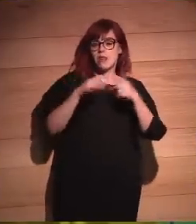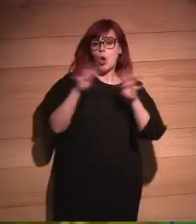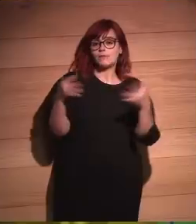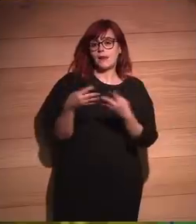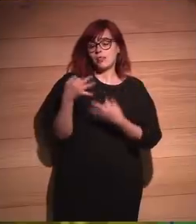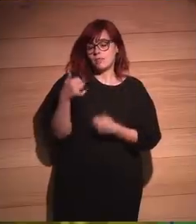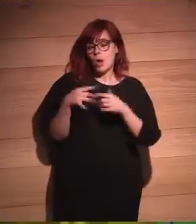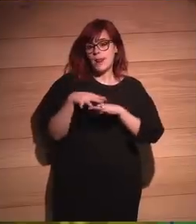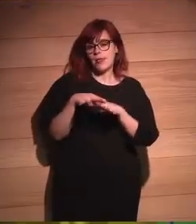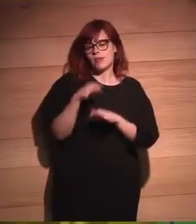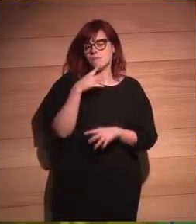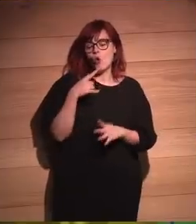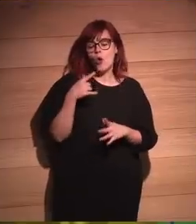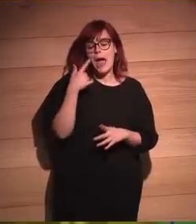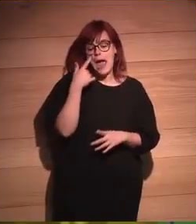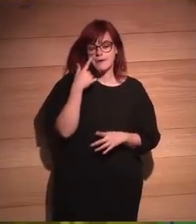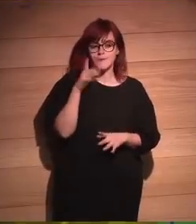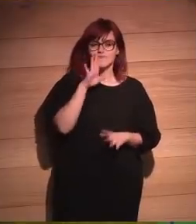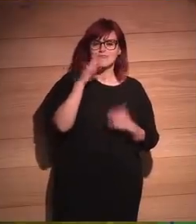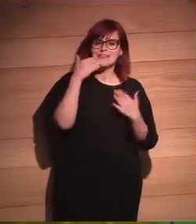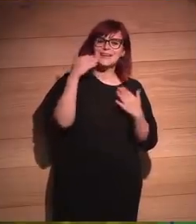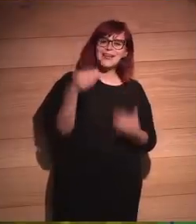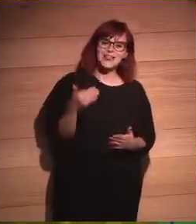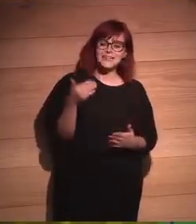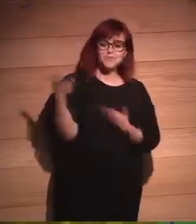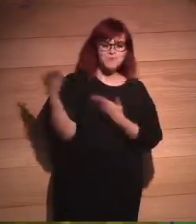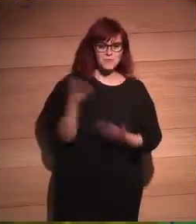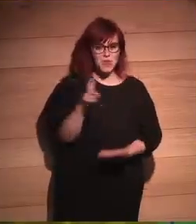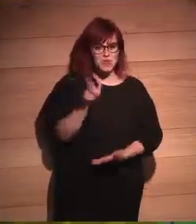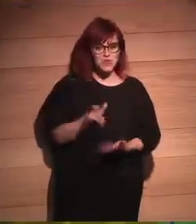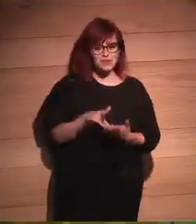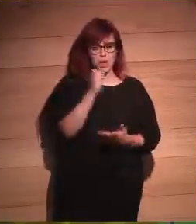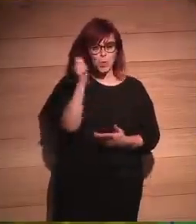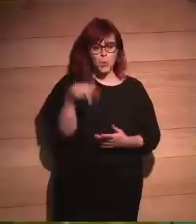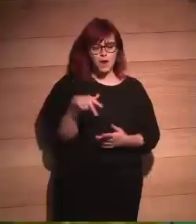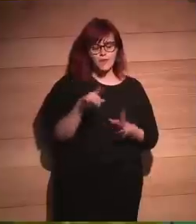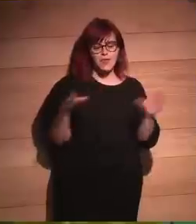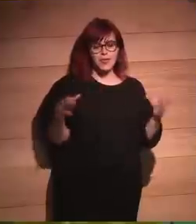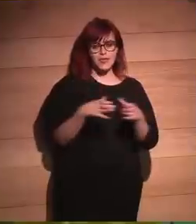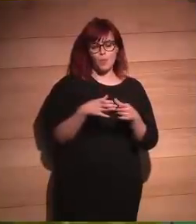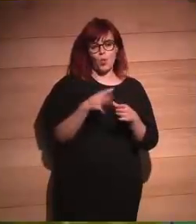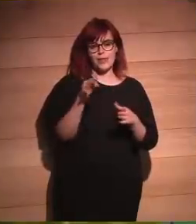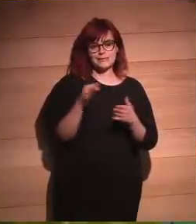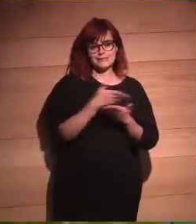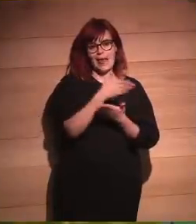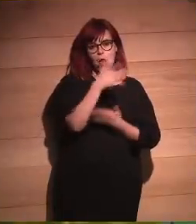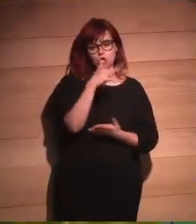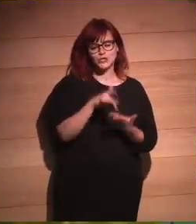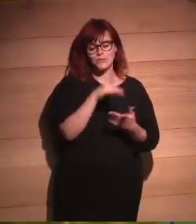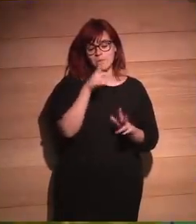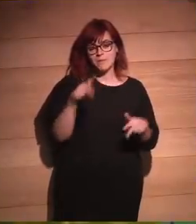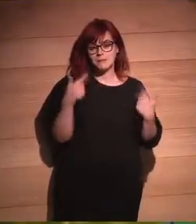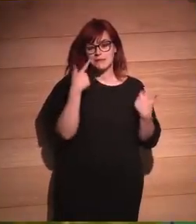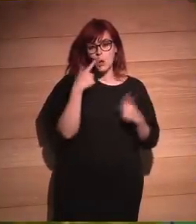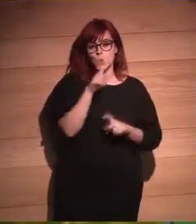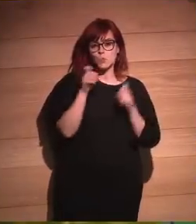red. Sí. Bueno, antes de nada, muchas gracias por la invitación a ti, Juan, y a todo el equipo de Telos. Y me vas a permitir que